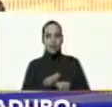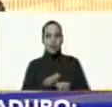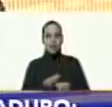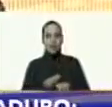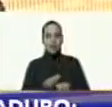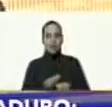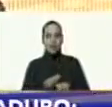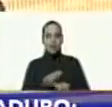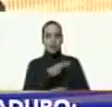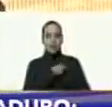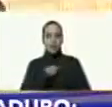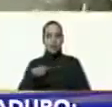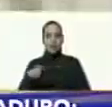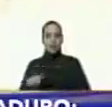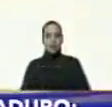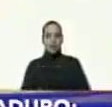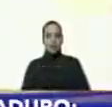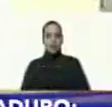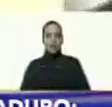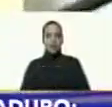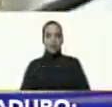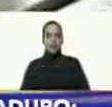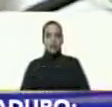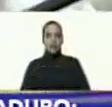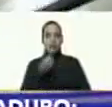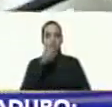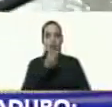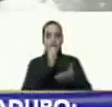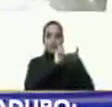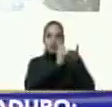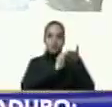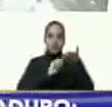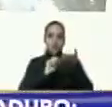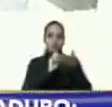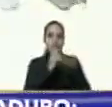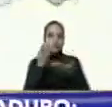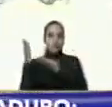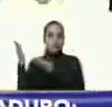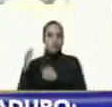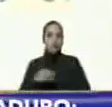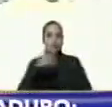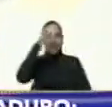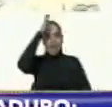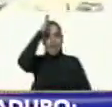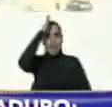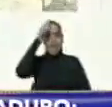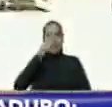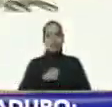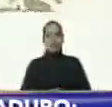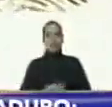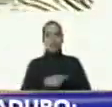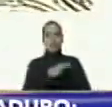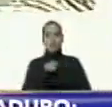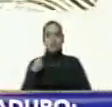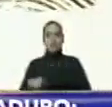china. Muy hermoso realmente. El gallo chino, mira.